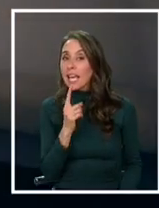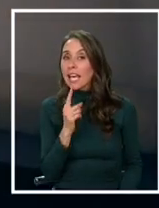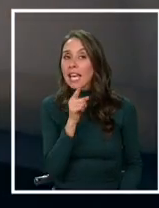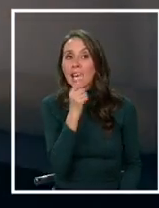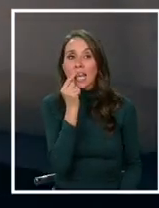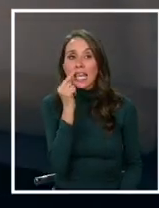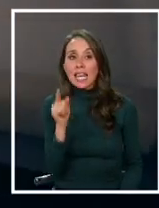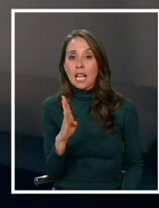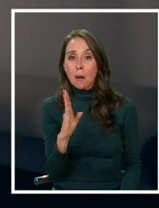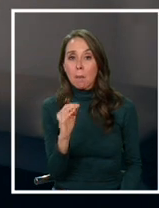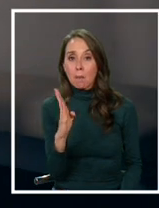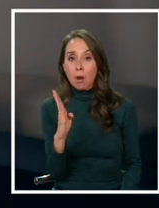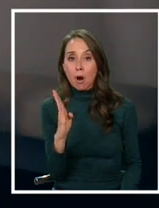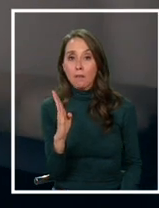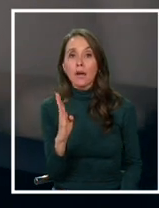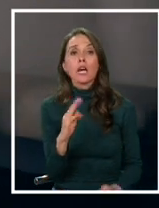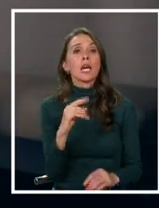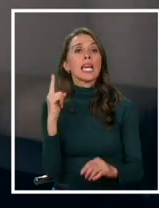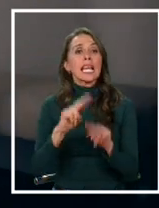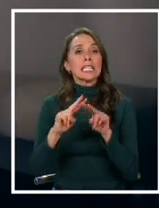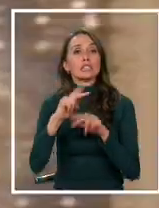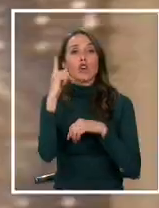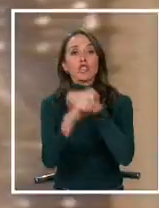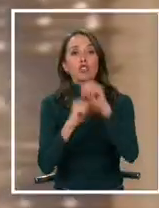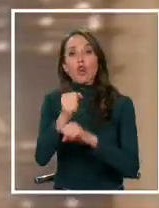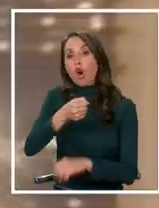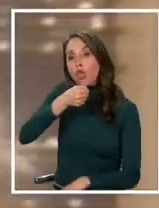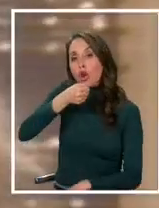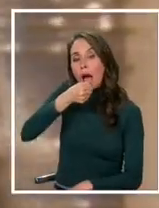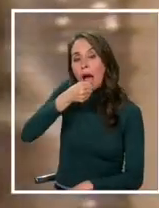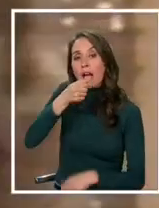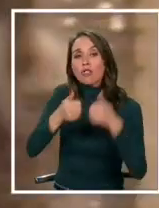é hizo todos los años consecutivos del mi